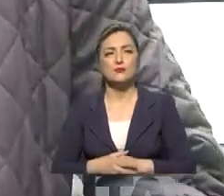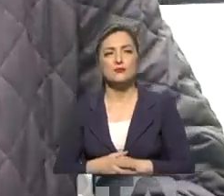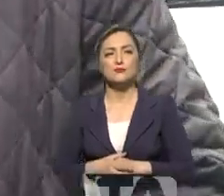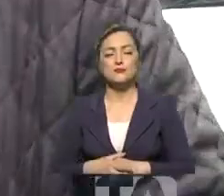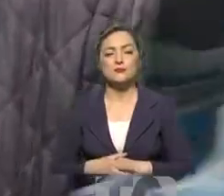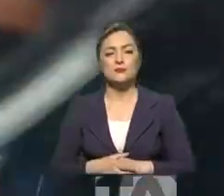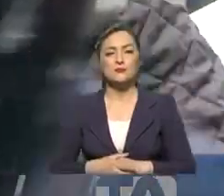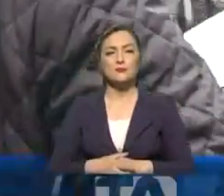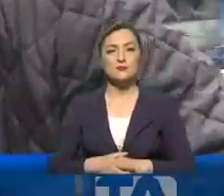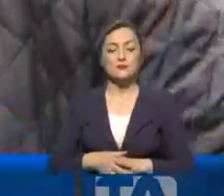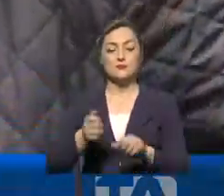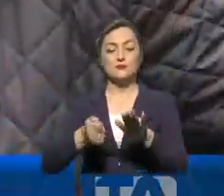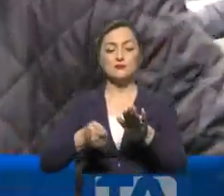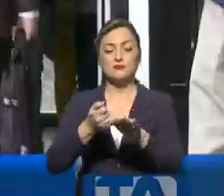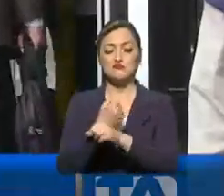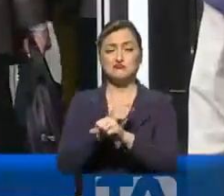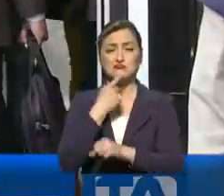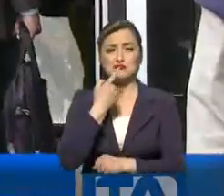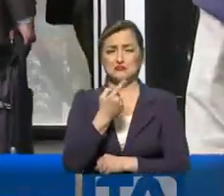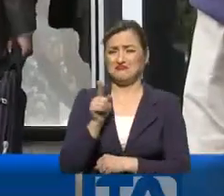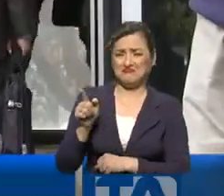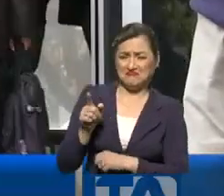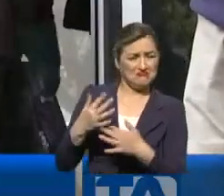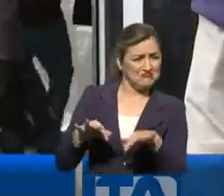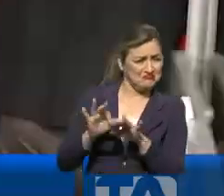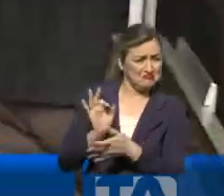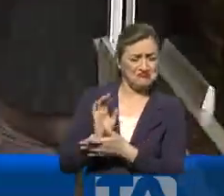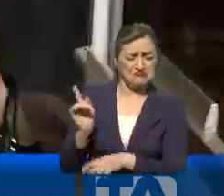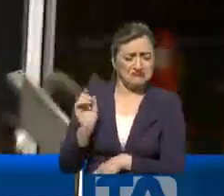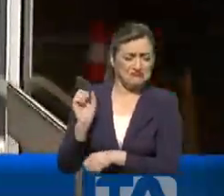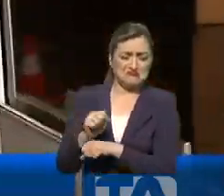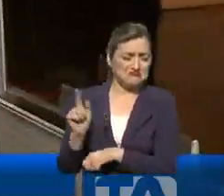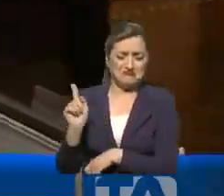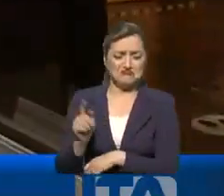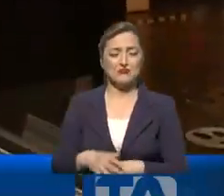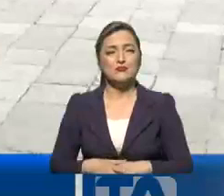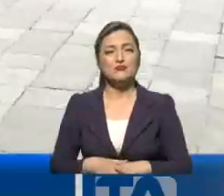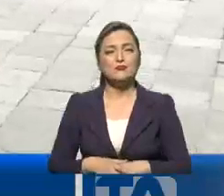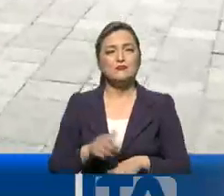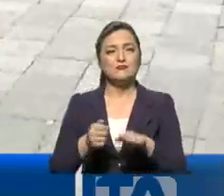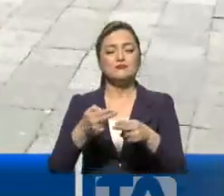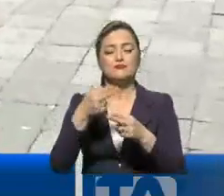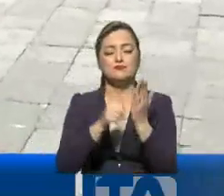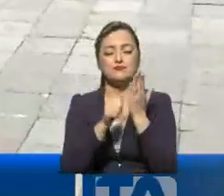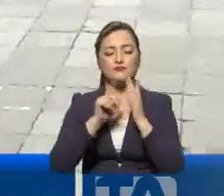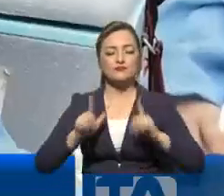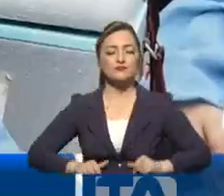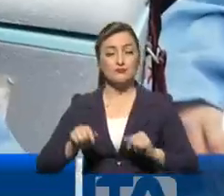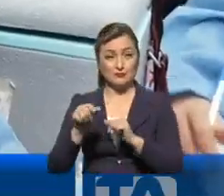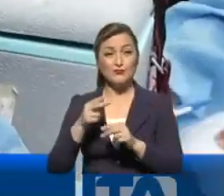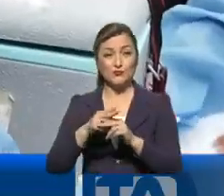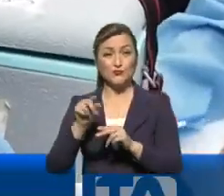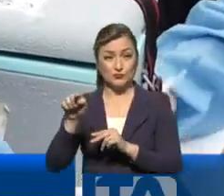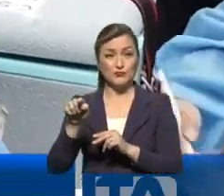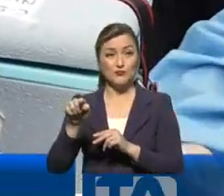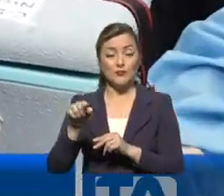tanto, la defensa de algunos convocados resta importancia a las versiones. El abogado del exministro de Salud, Juan Carlos Ceballos, apunta a que aunque se